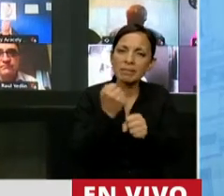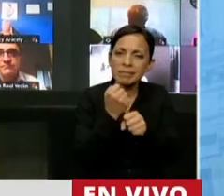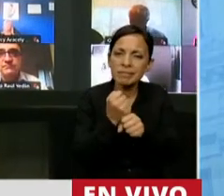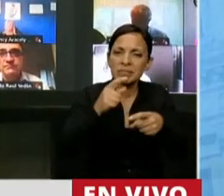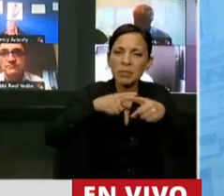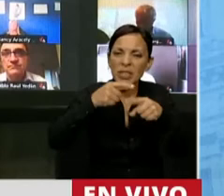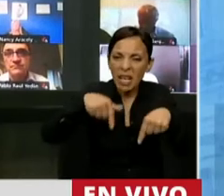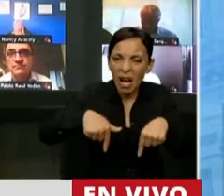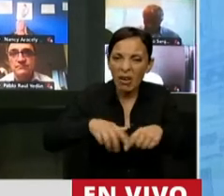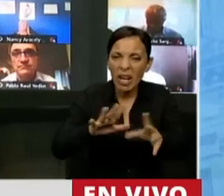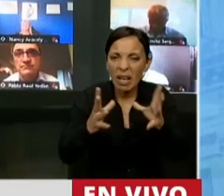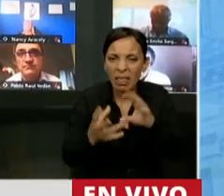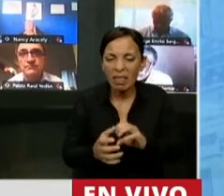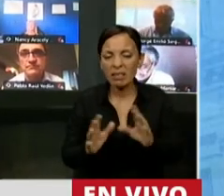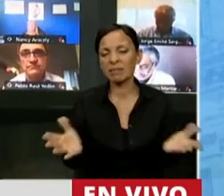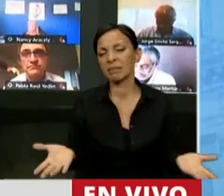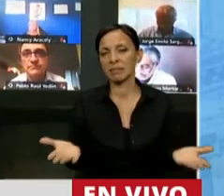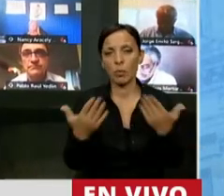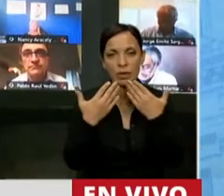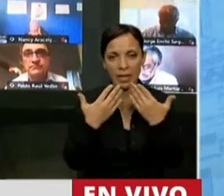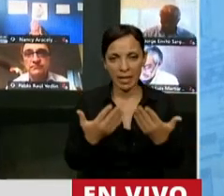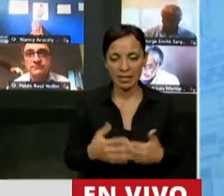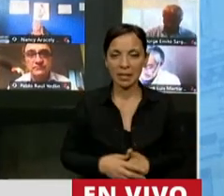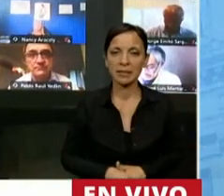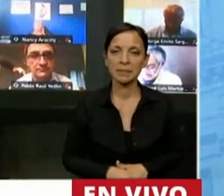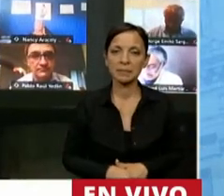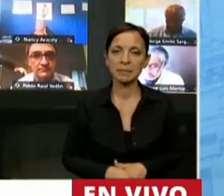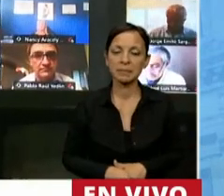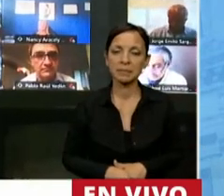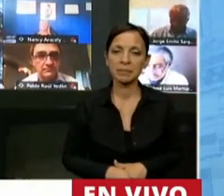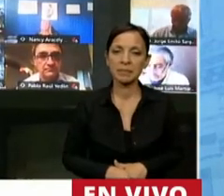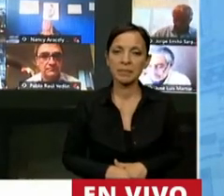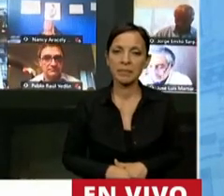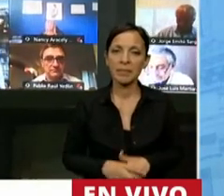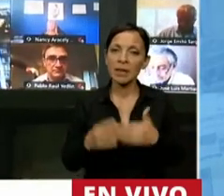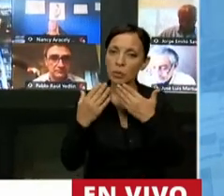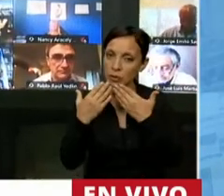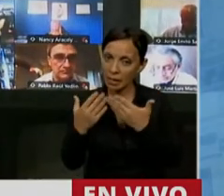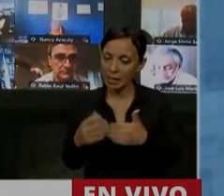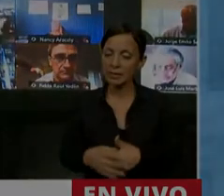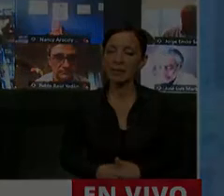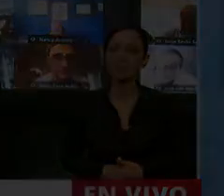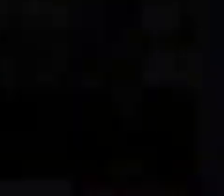están llevando a cabo, presidente. Muchas gracias. Muchas gracias, diputado de la Madrid.